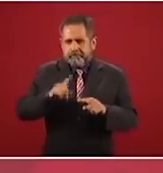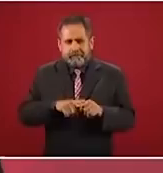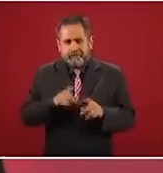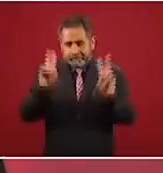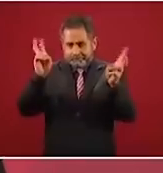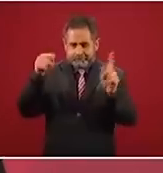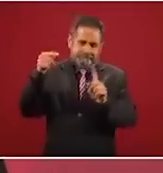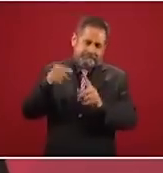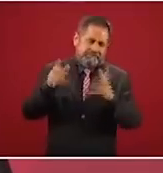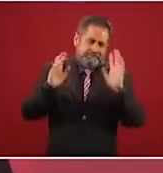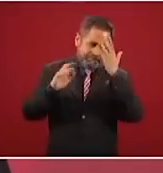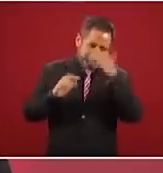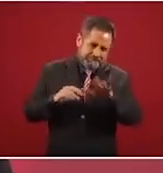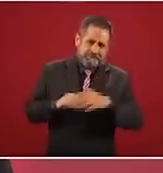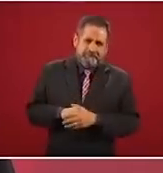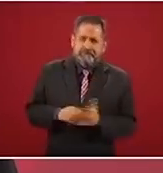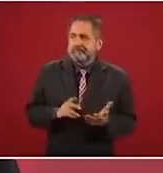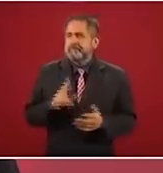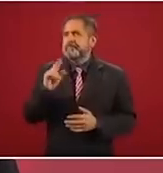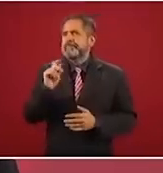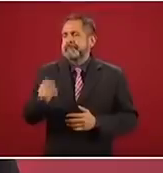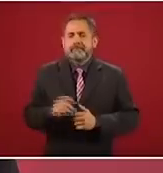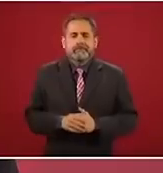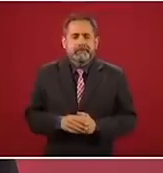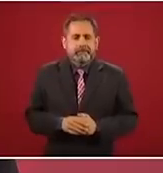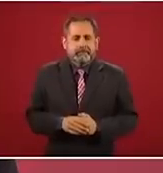trata. No es nada más